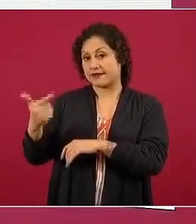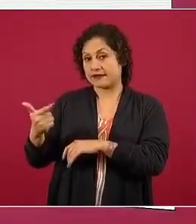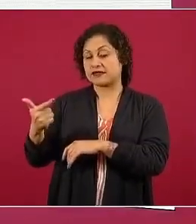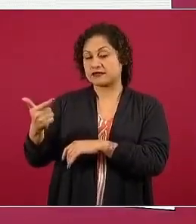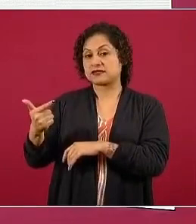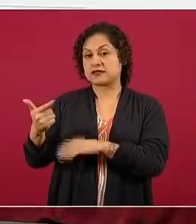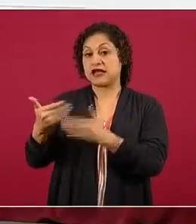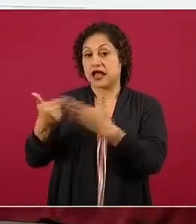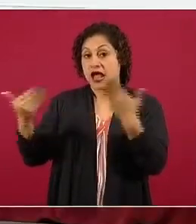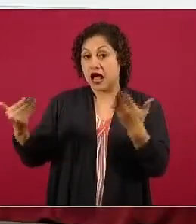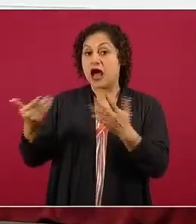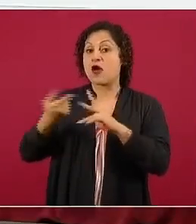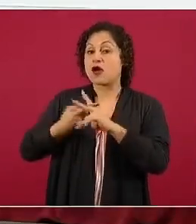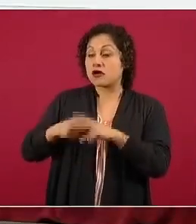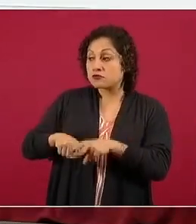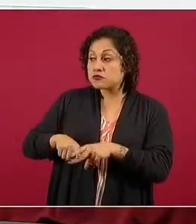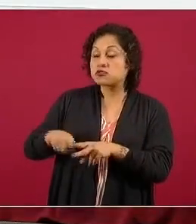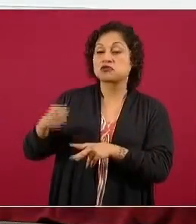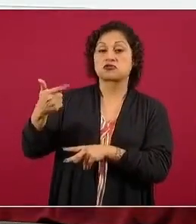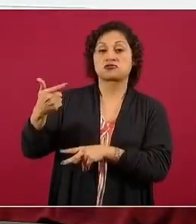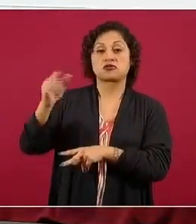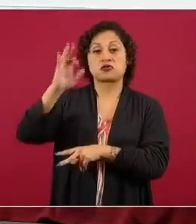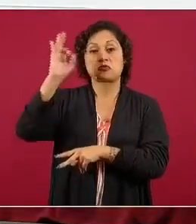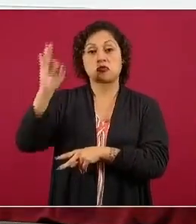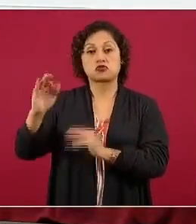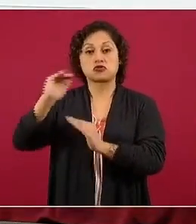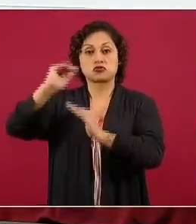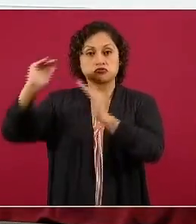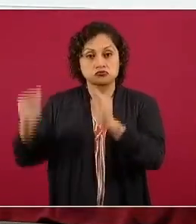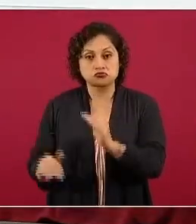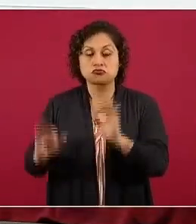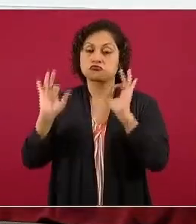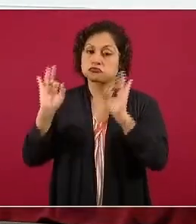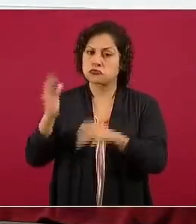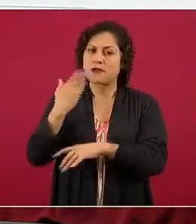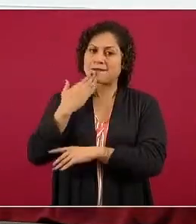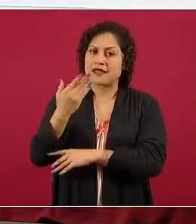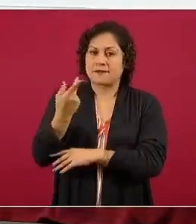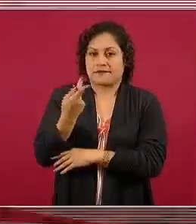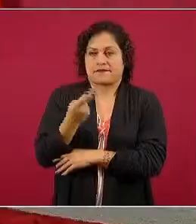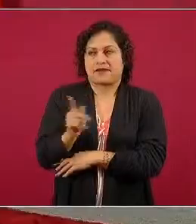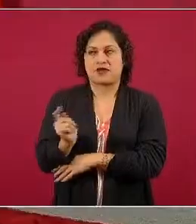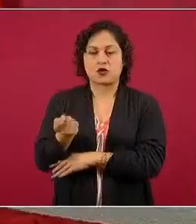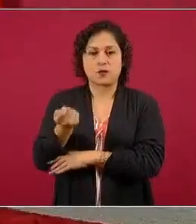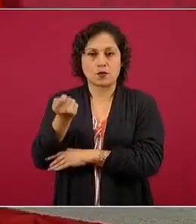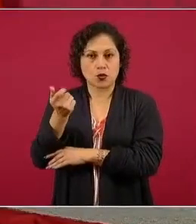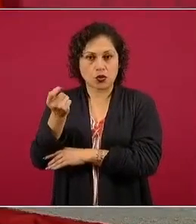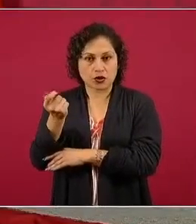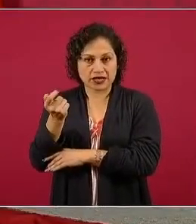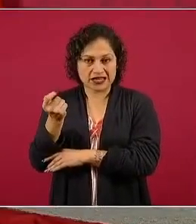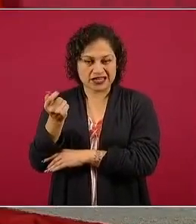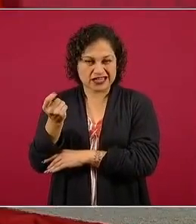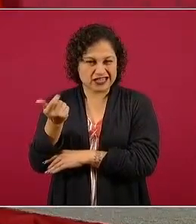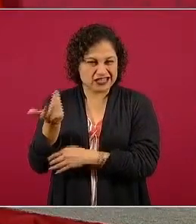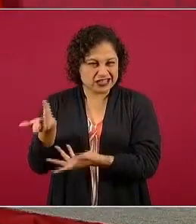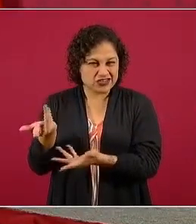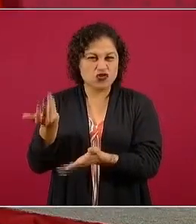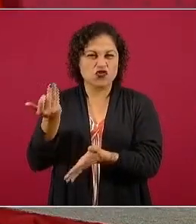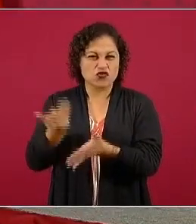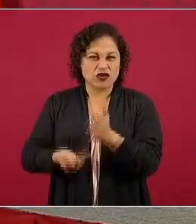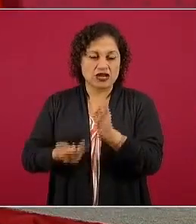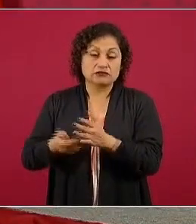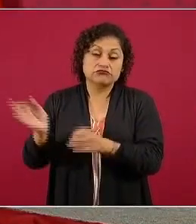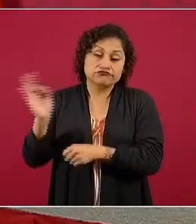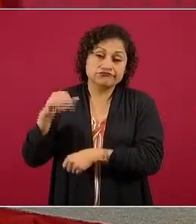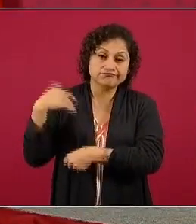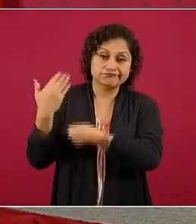un descenso del menos 7%, eso es una buena noticia, pero al igual que en otros estados, cuando este descenso es pequeño, es posible